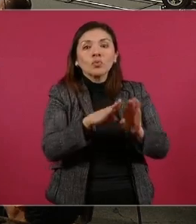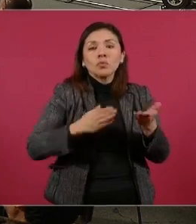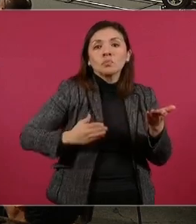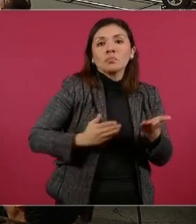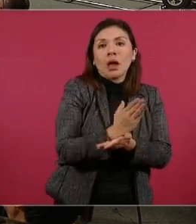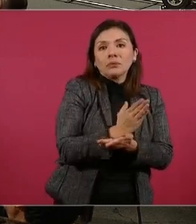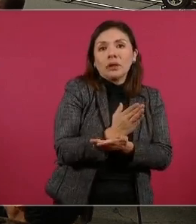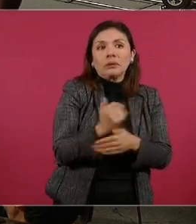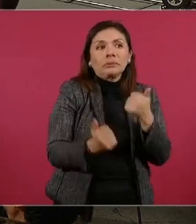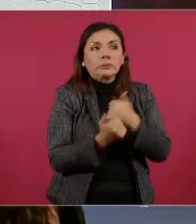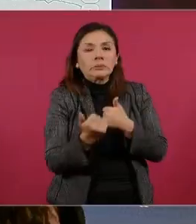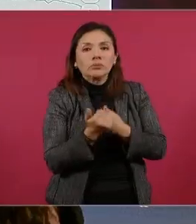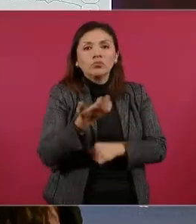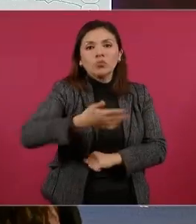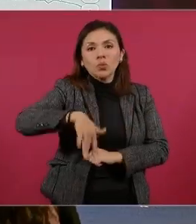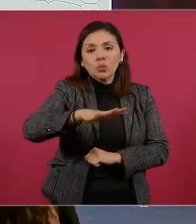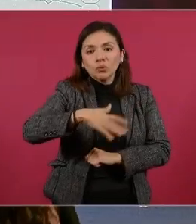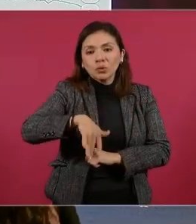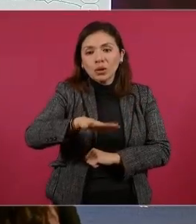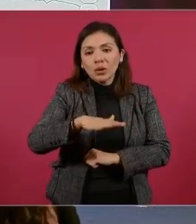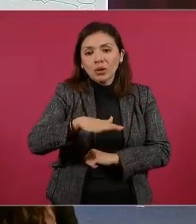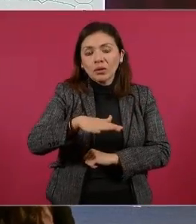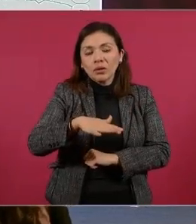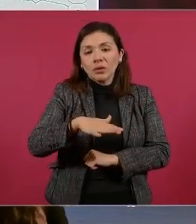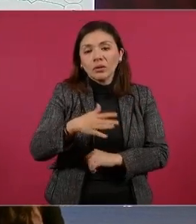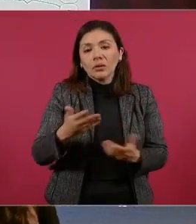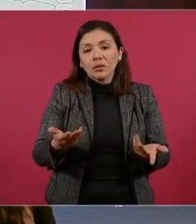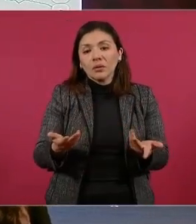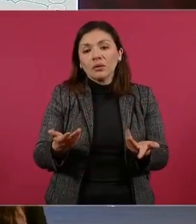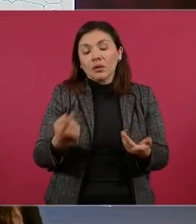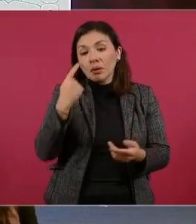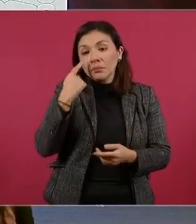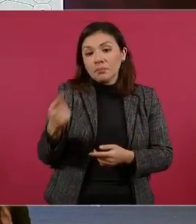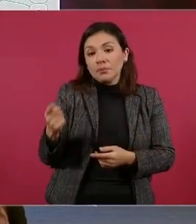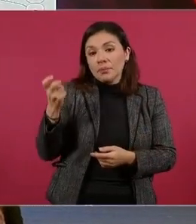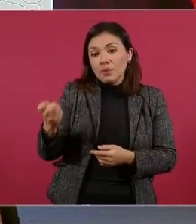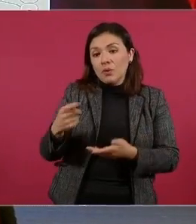pasar ya aquí está este